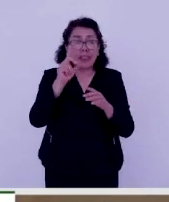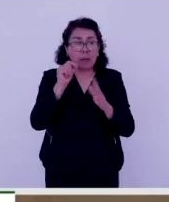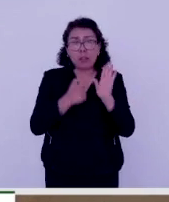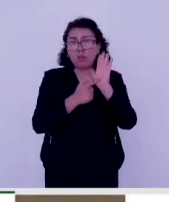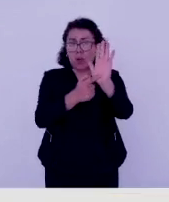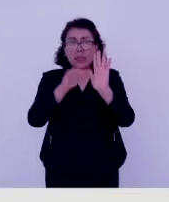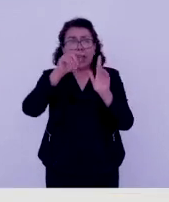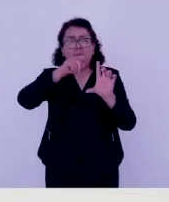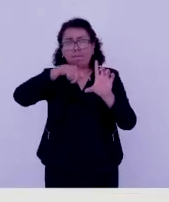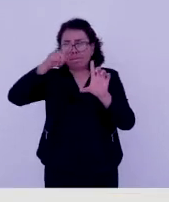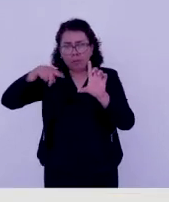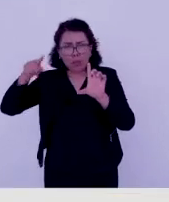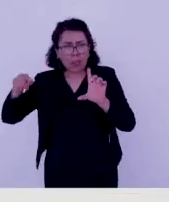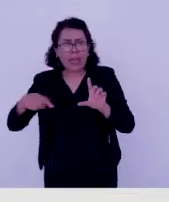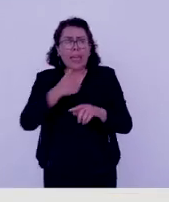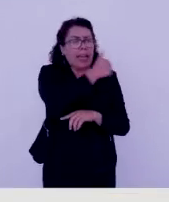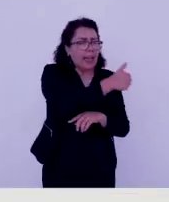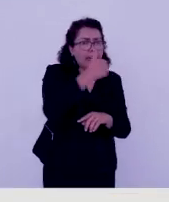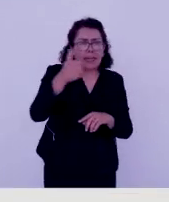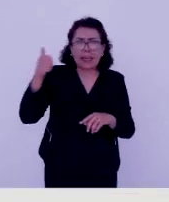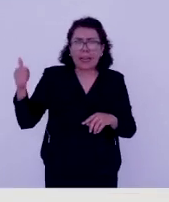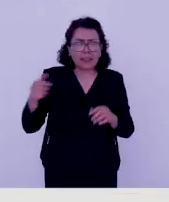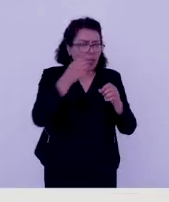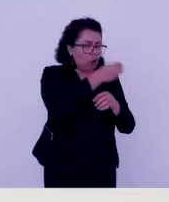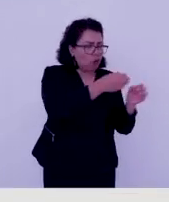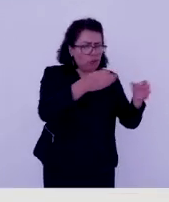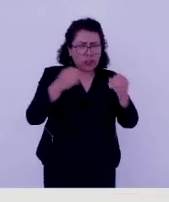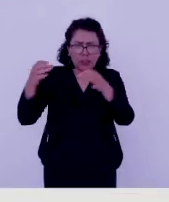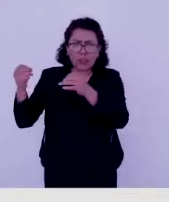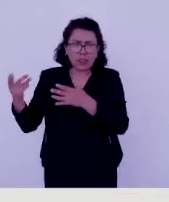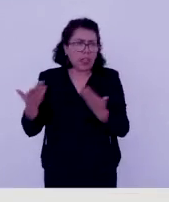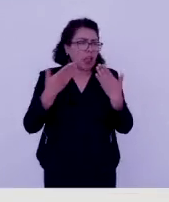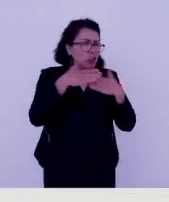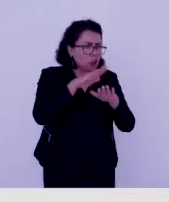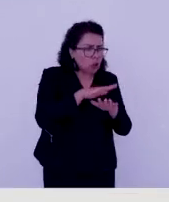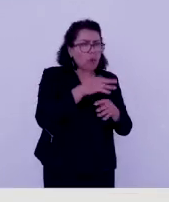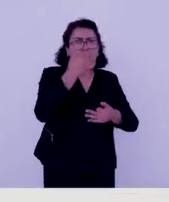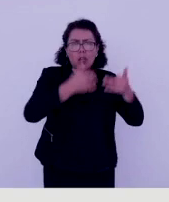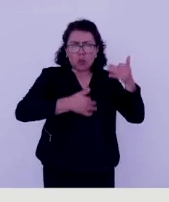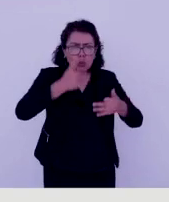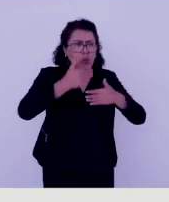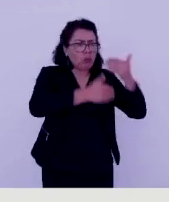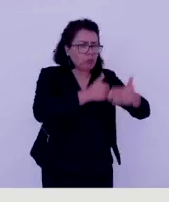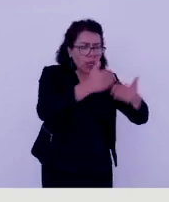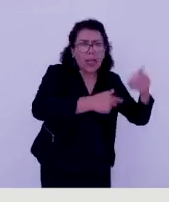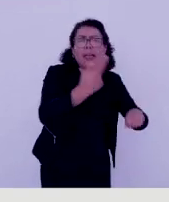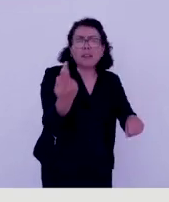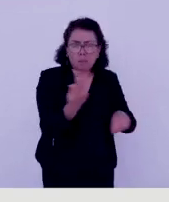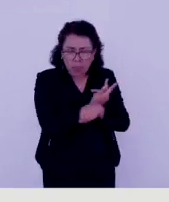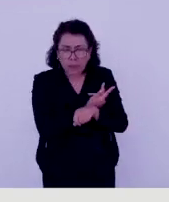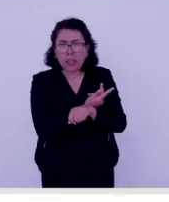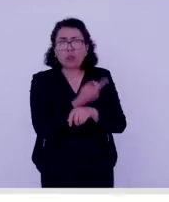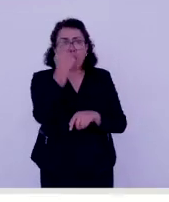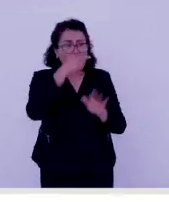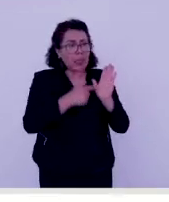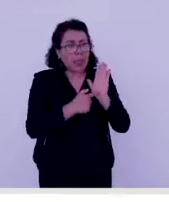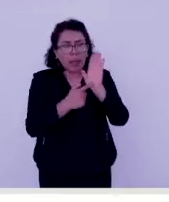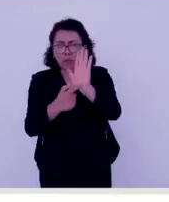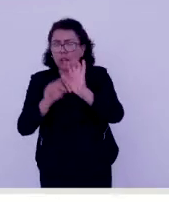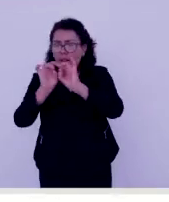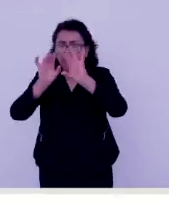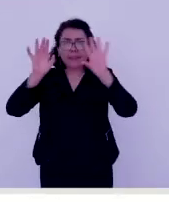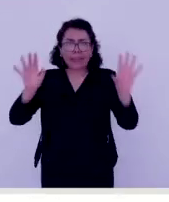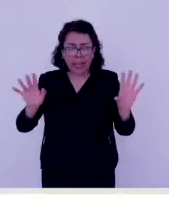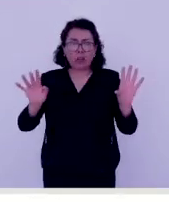estadísticas de todos los juzgados por materia en cuanto a promociones y sentencias dictadas y pendientes por emitir en un ejercicio de transparencia pero